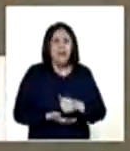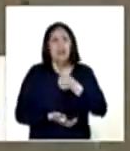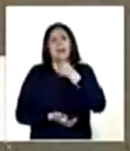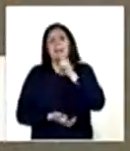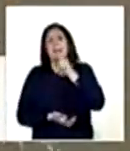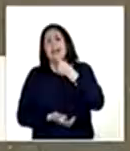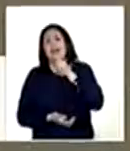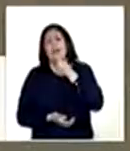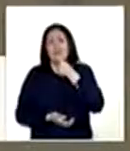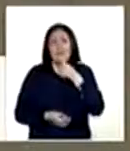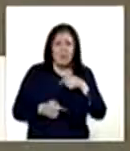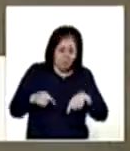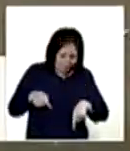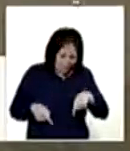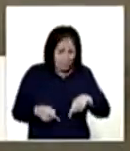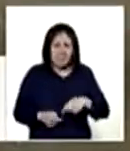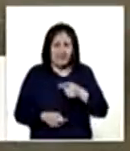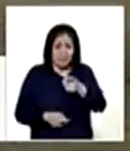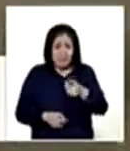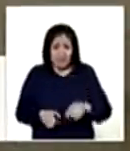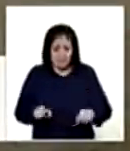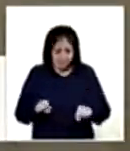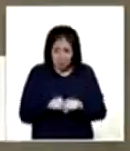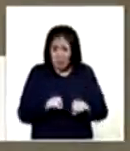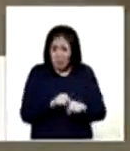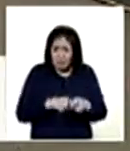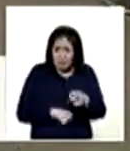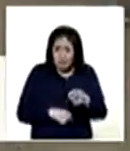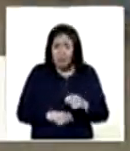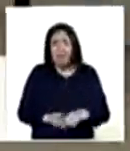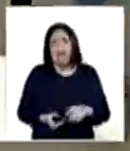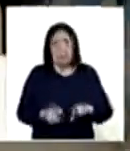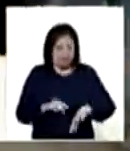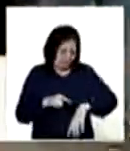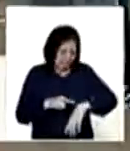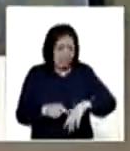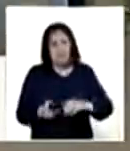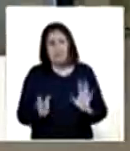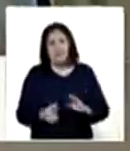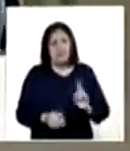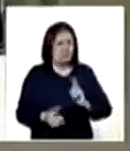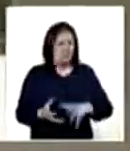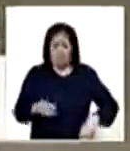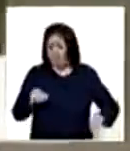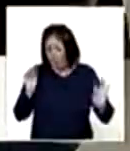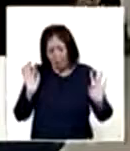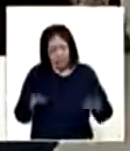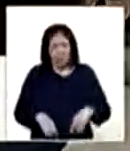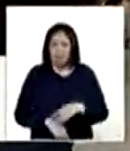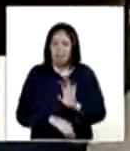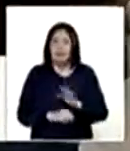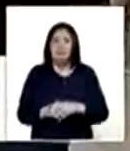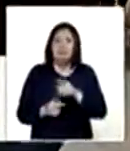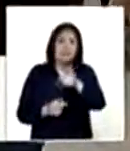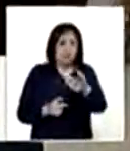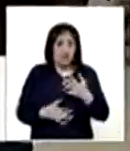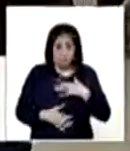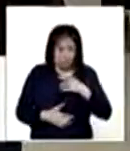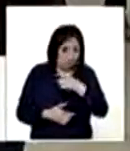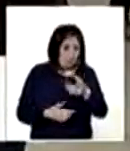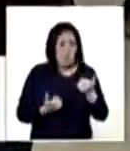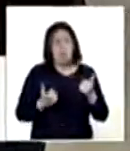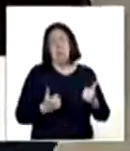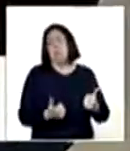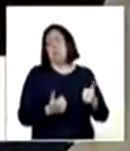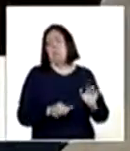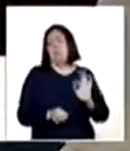pies. Te duelen los pies, ya está con la media. ¿Y tus botas cómo han quedado? Un poquito manchaditas, pero ya boto mis medias y ya está. ¿Qué tal las pasaron? Brazo. La